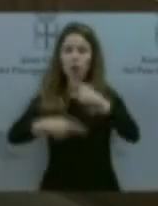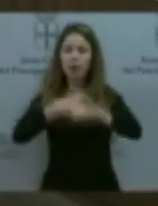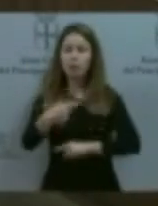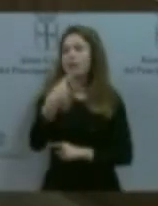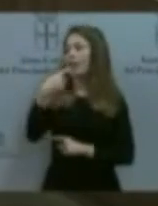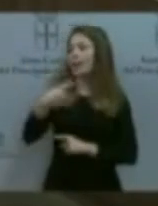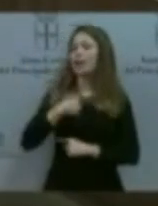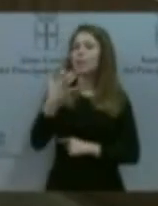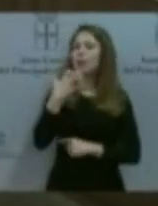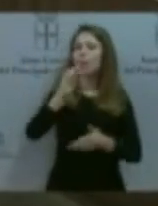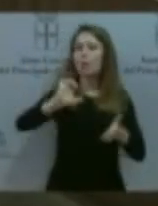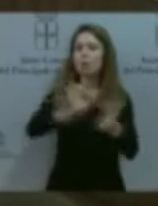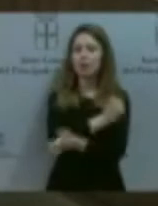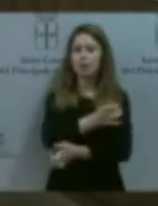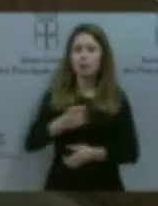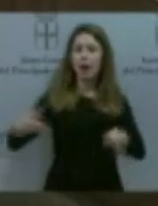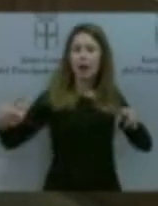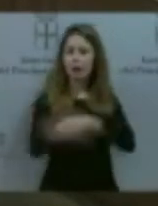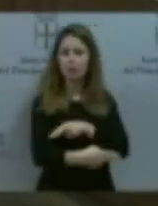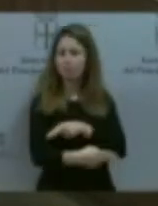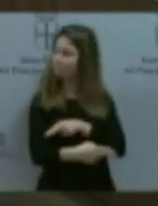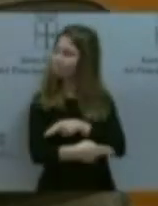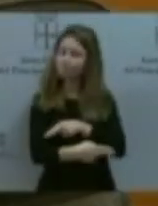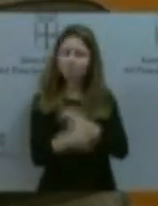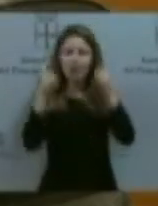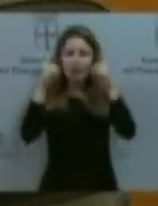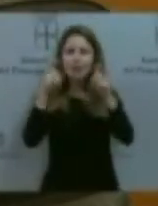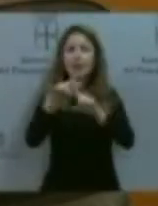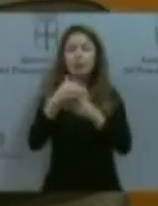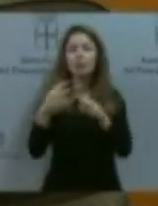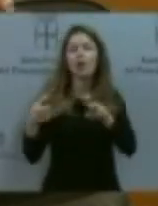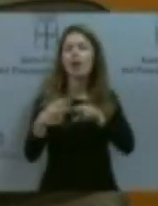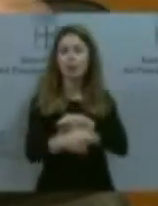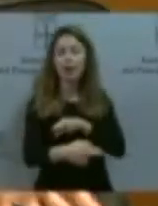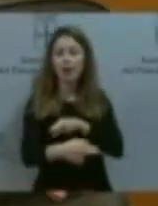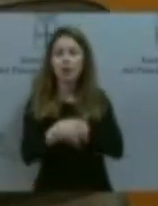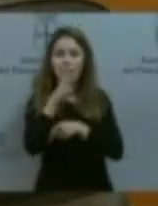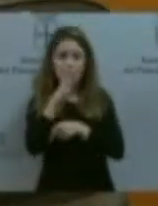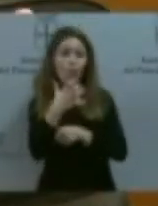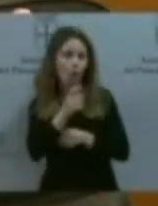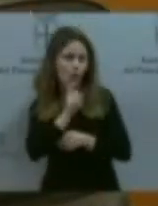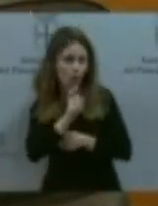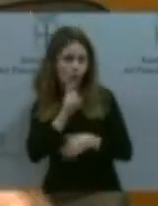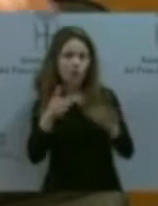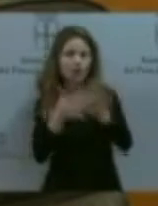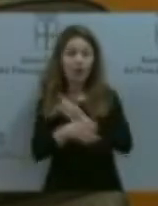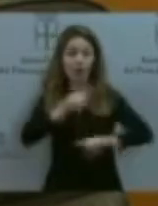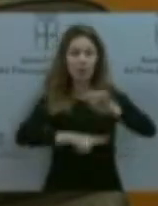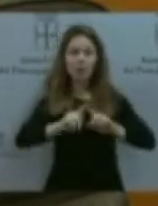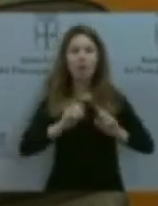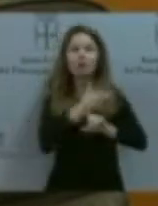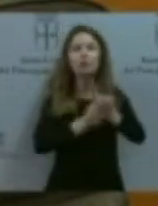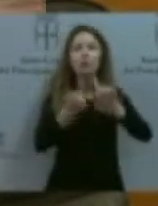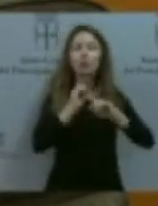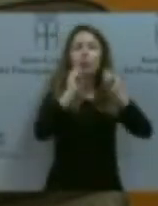Bueno, pues hay que evitar llegar a esa situación, y esa situación consiste en atajar las fuentes de la desigualdad actual para poder redistribuir